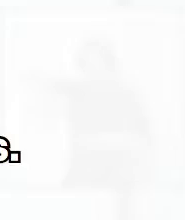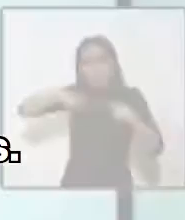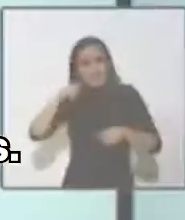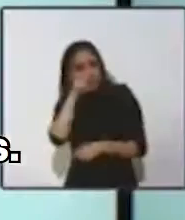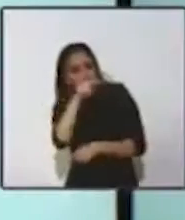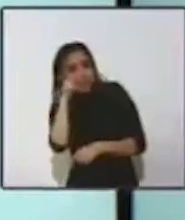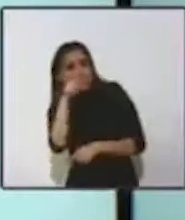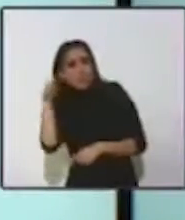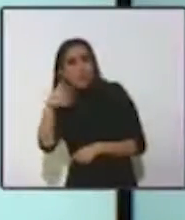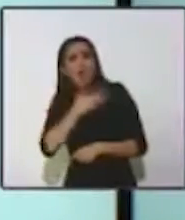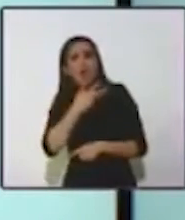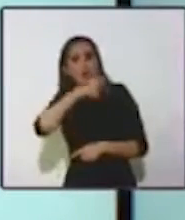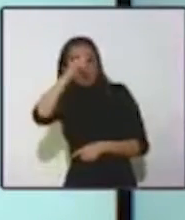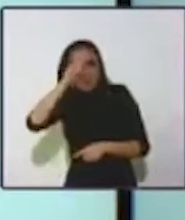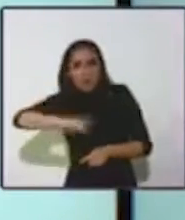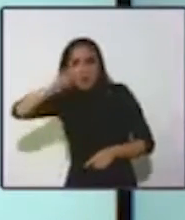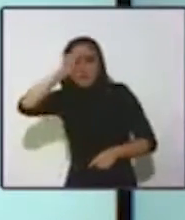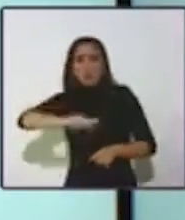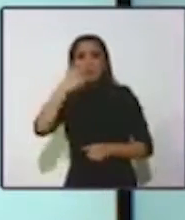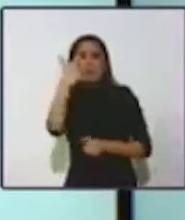propuestas.